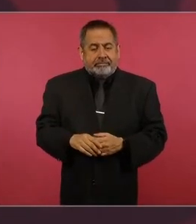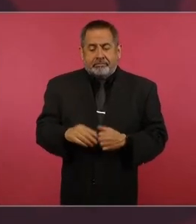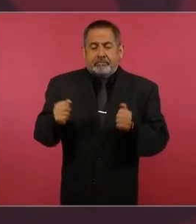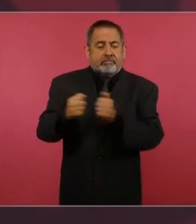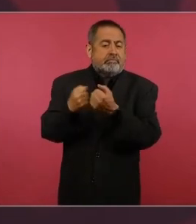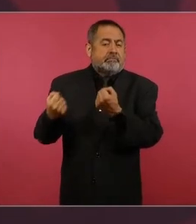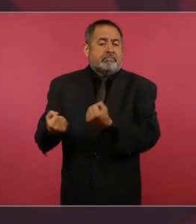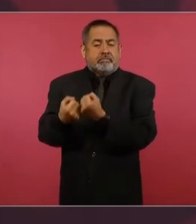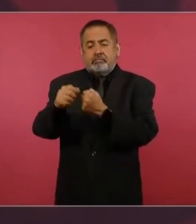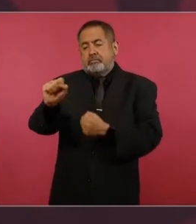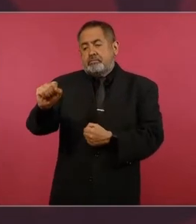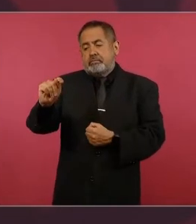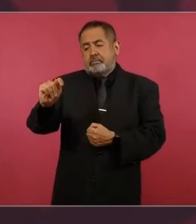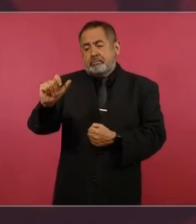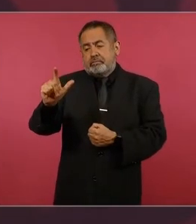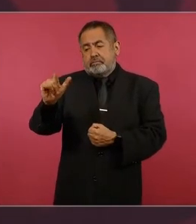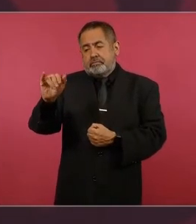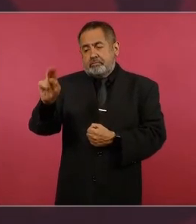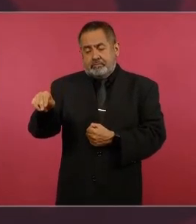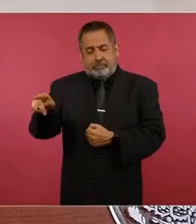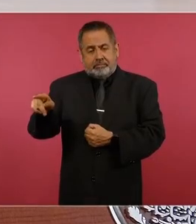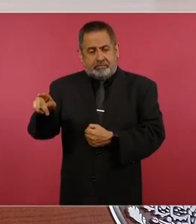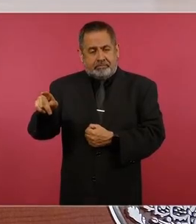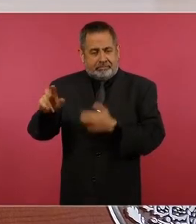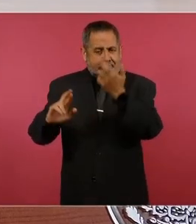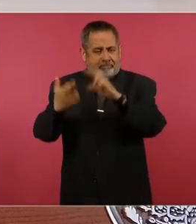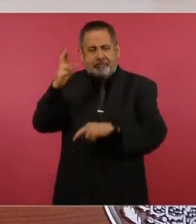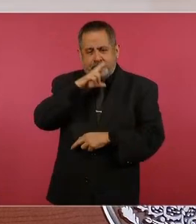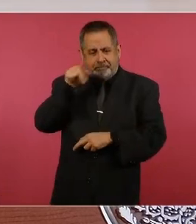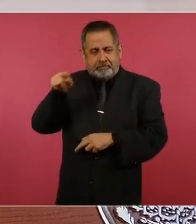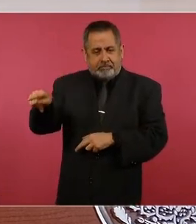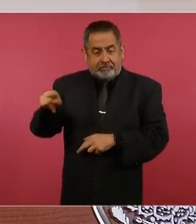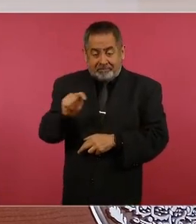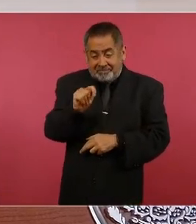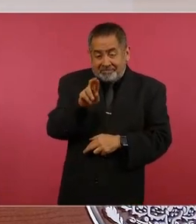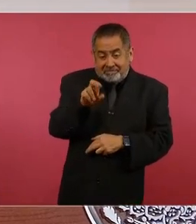Stalin, supuestamente, a la Revolución Rusa,